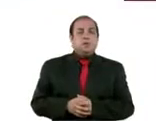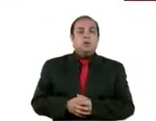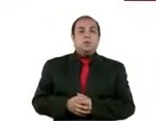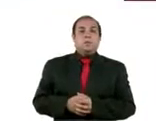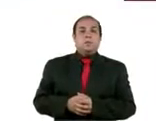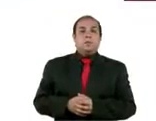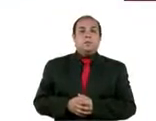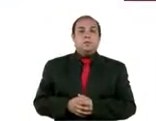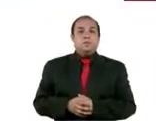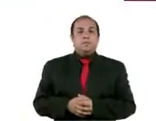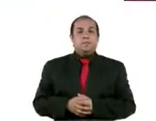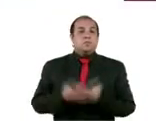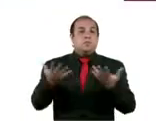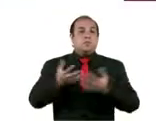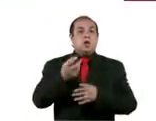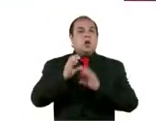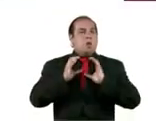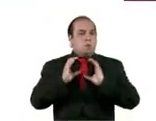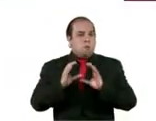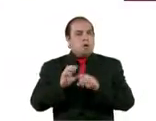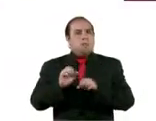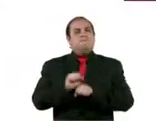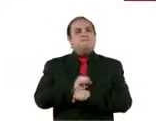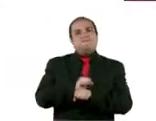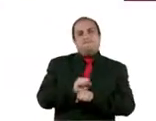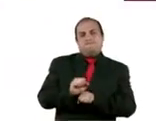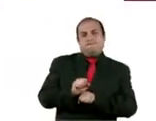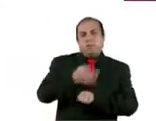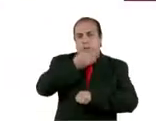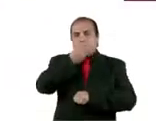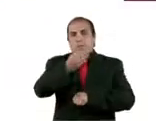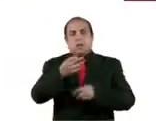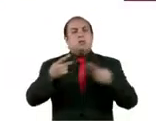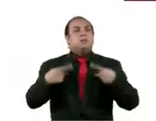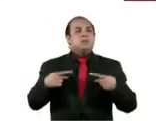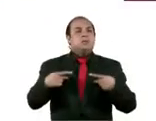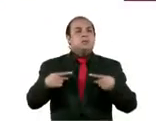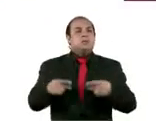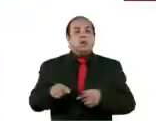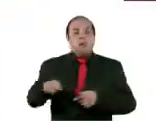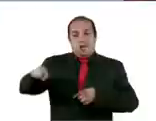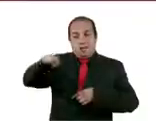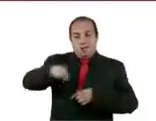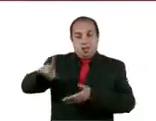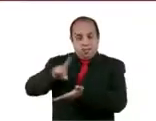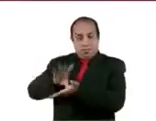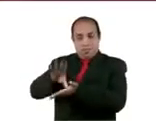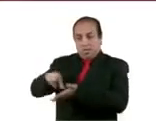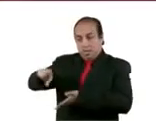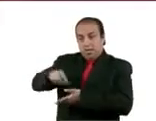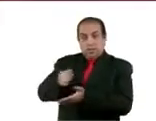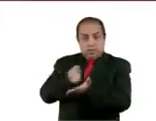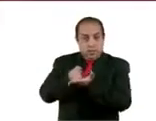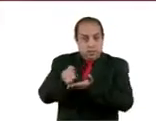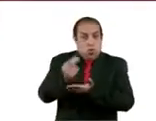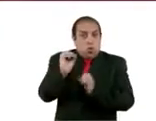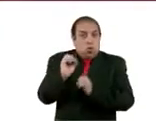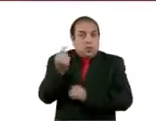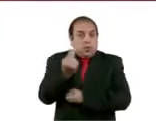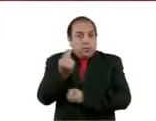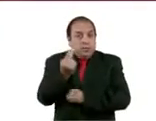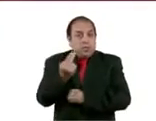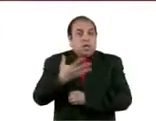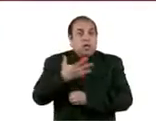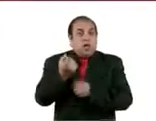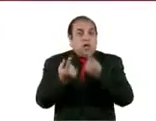entonces lo vamos a hacer con este cuidado y decirles a las personas con discapacidad que si ellos deciden o necesitan tener a